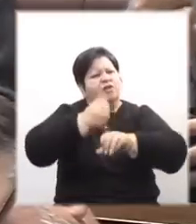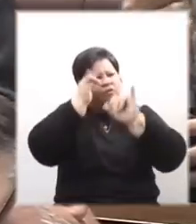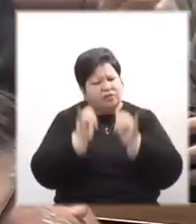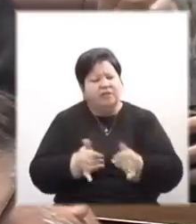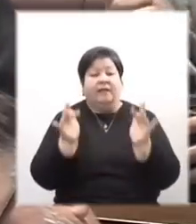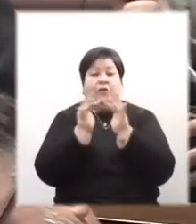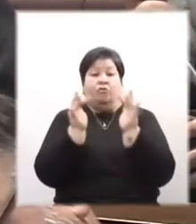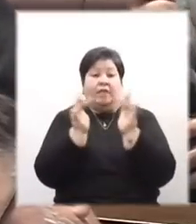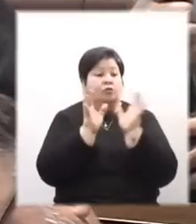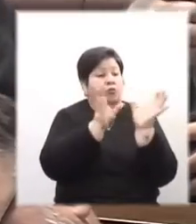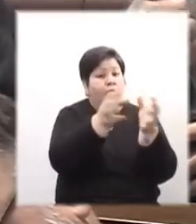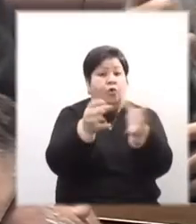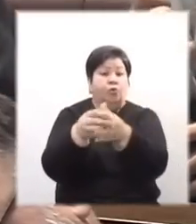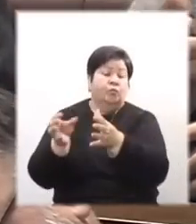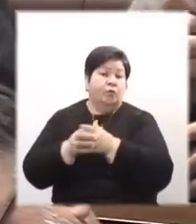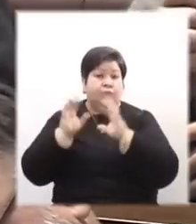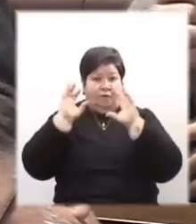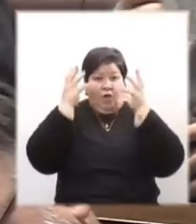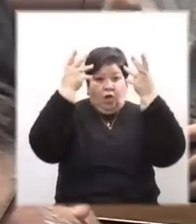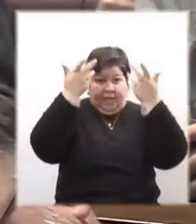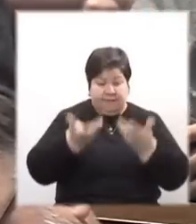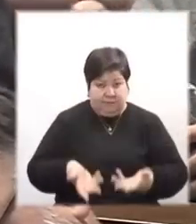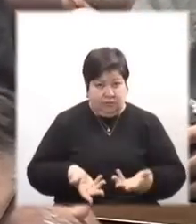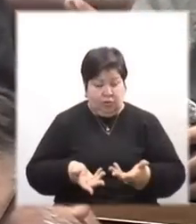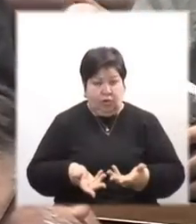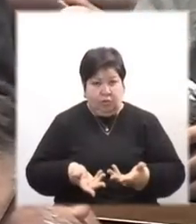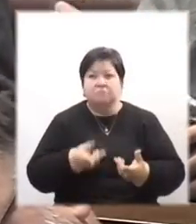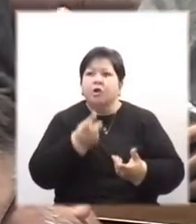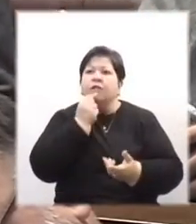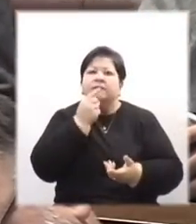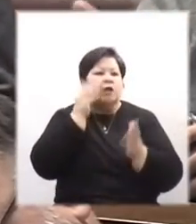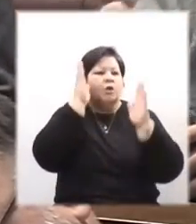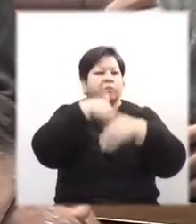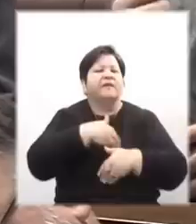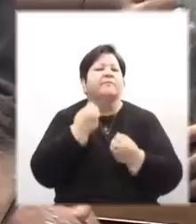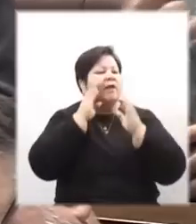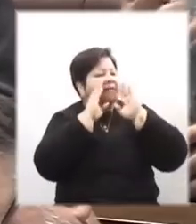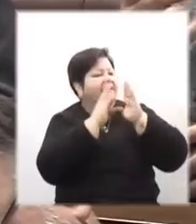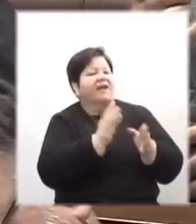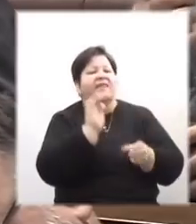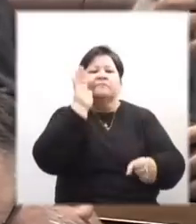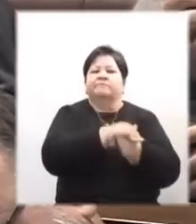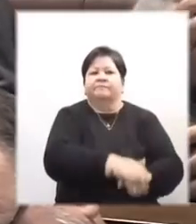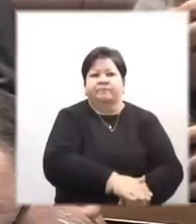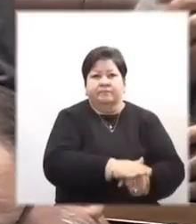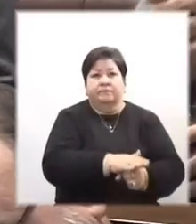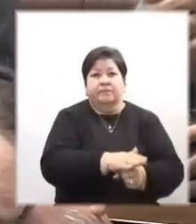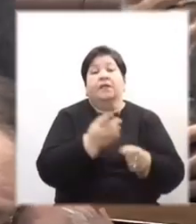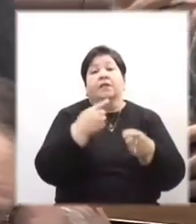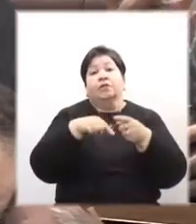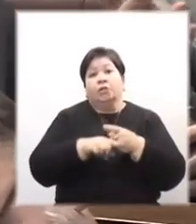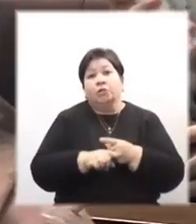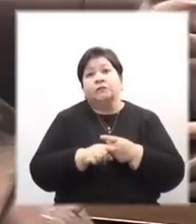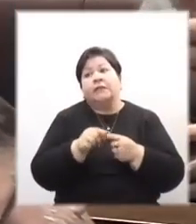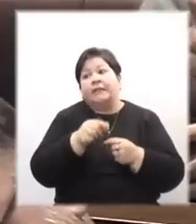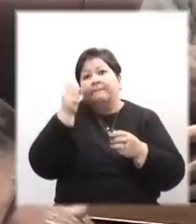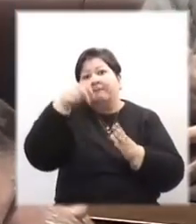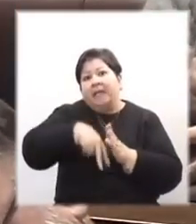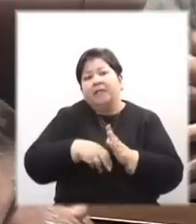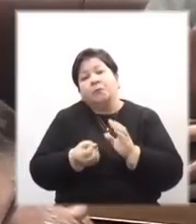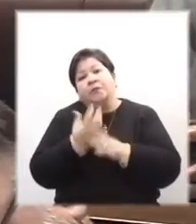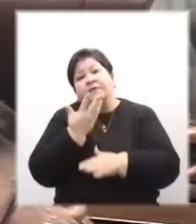será contactar a los grupos y los violentos porque la policía no lo puede hacer porque está dedicada a reprimirlo. Ese nuevo